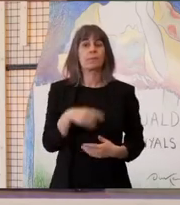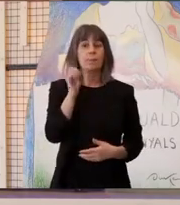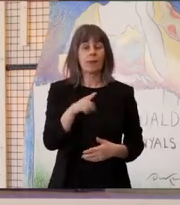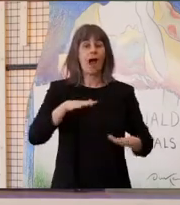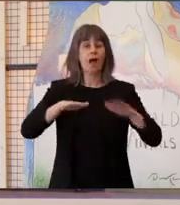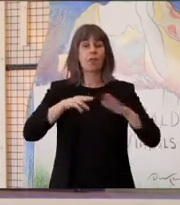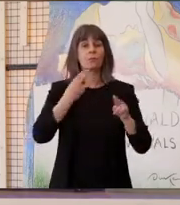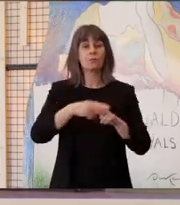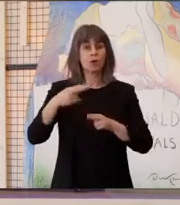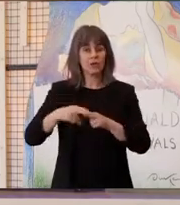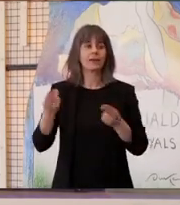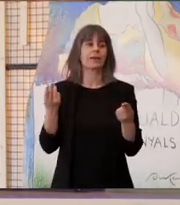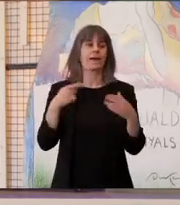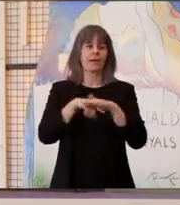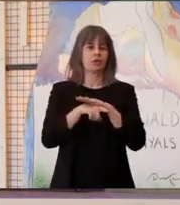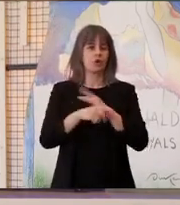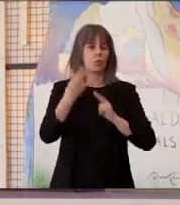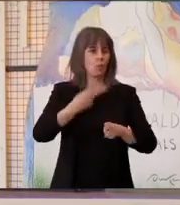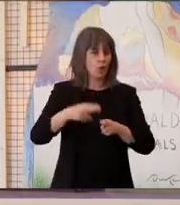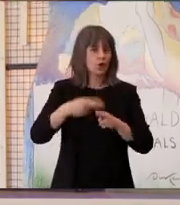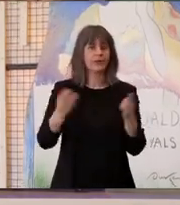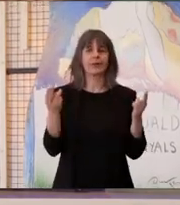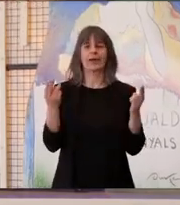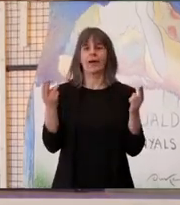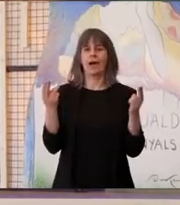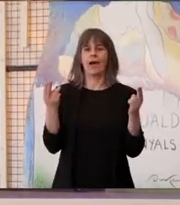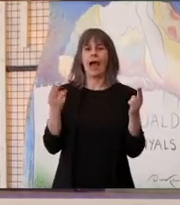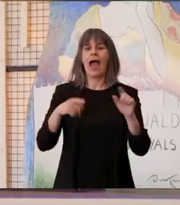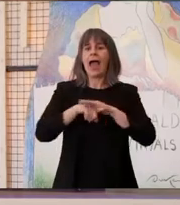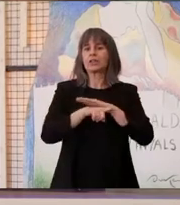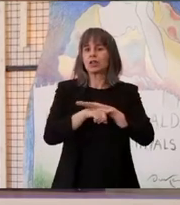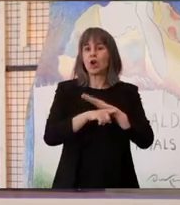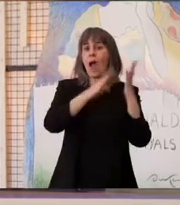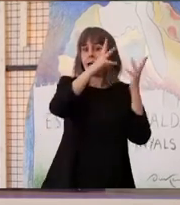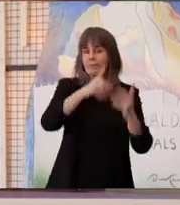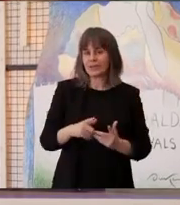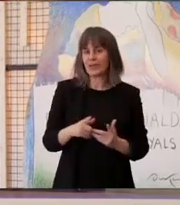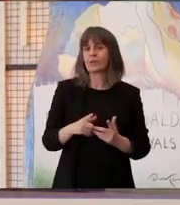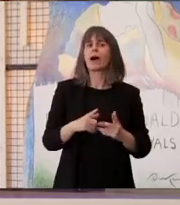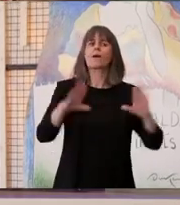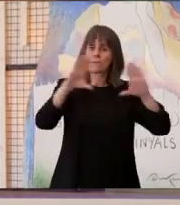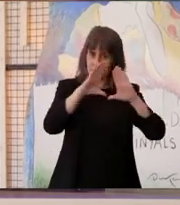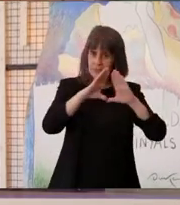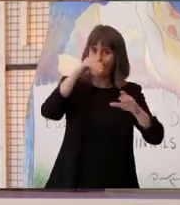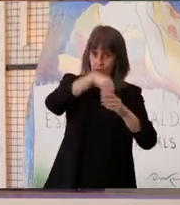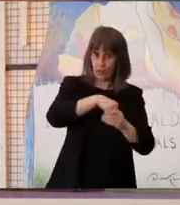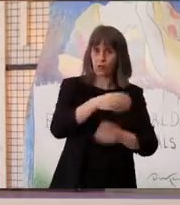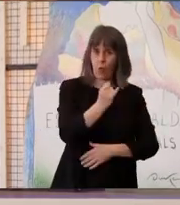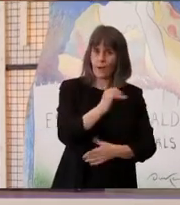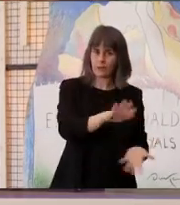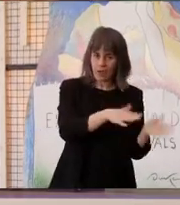política la gestión política la gestión administrativa es feminista y transformadora